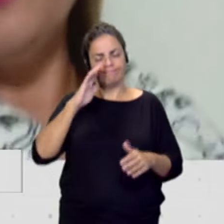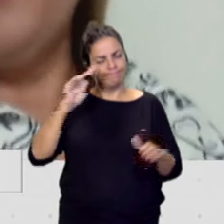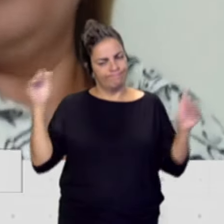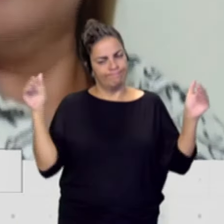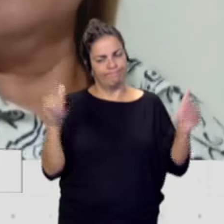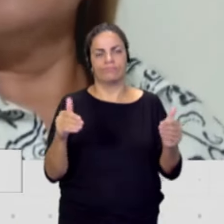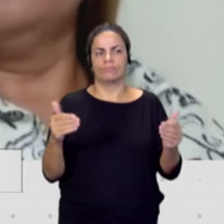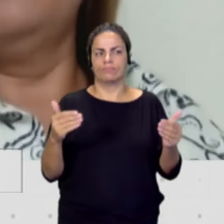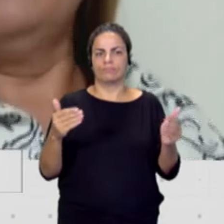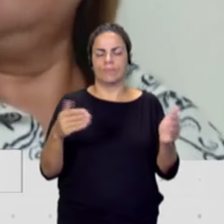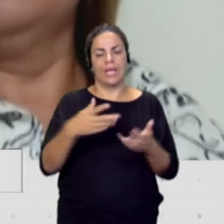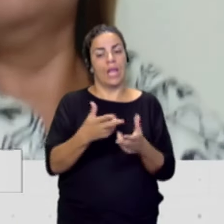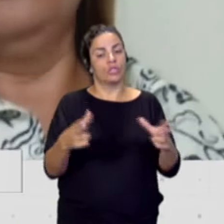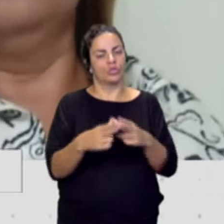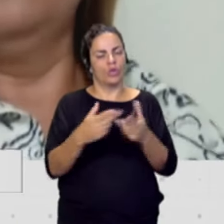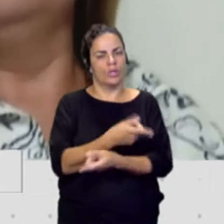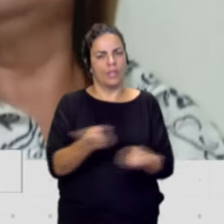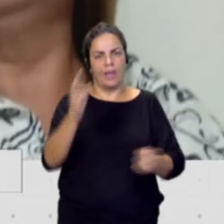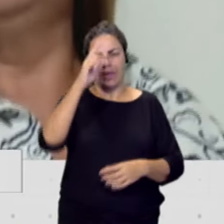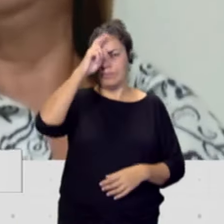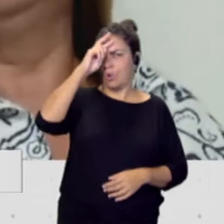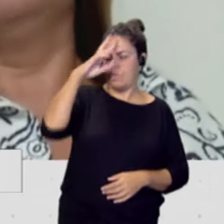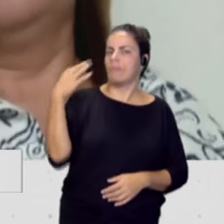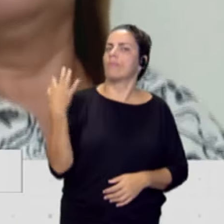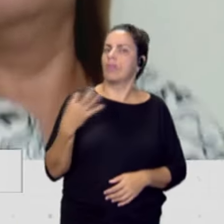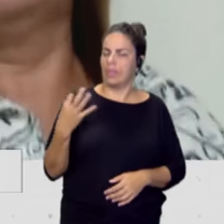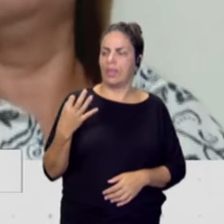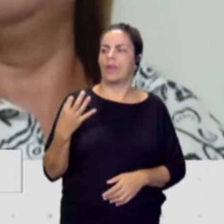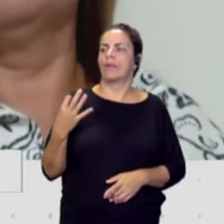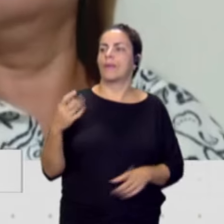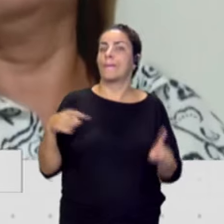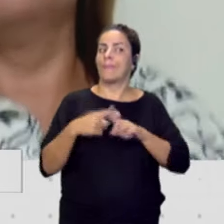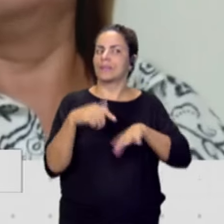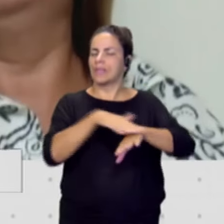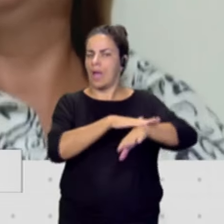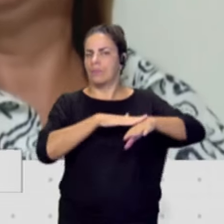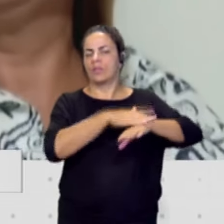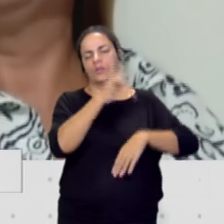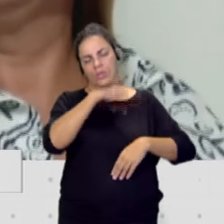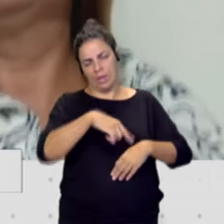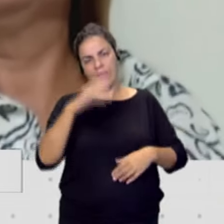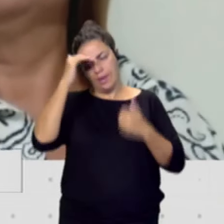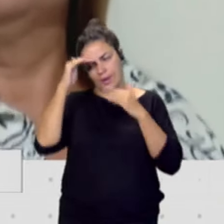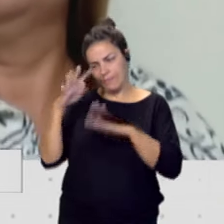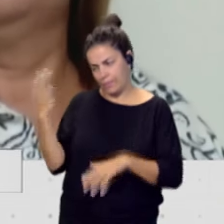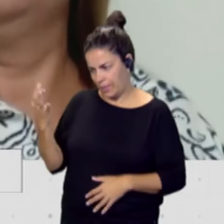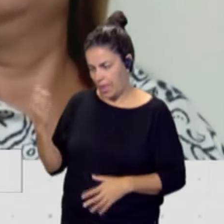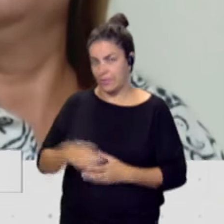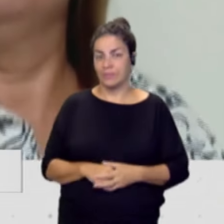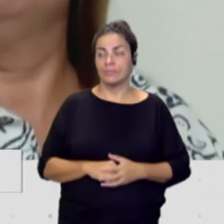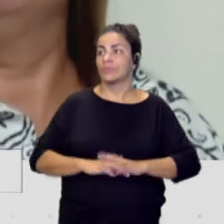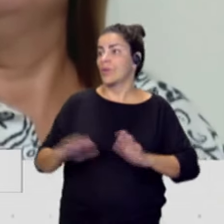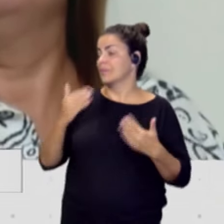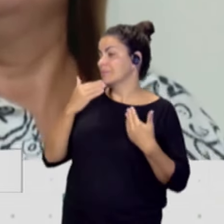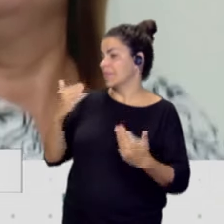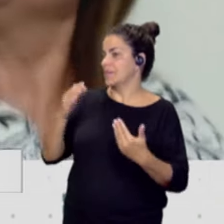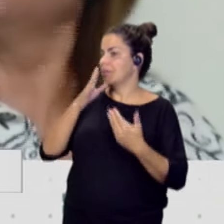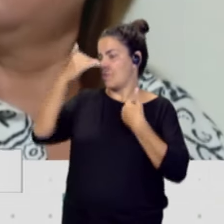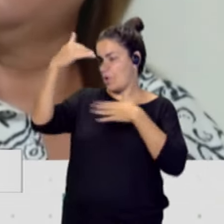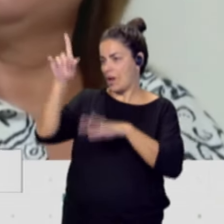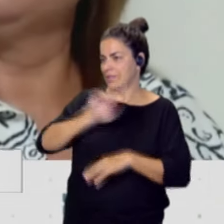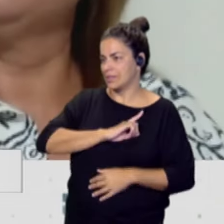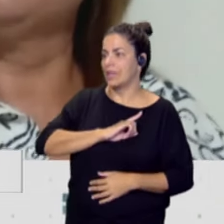debemos de preocuparnos la sociedad en su conjunto y sobre todo las administraciones, claro. Pues nada, le quería dar las gracias por atendernos,